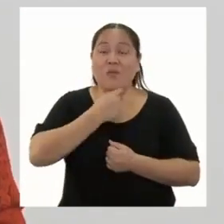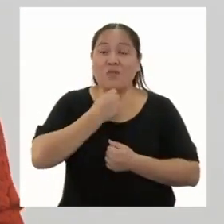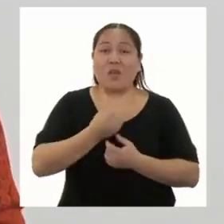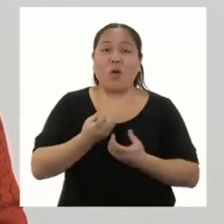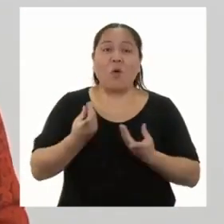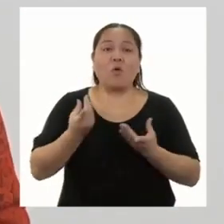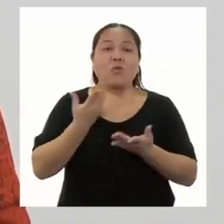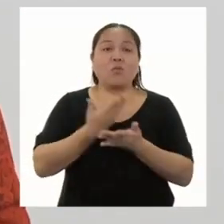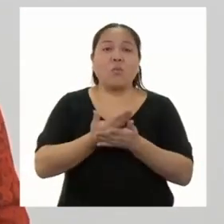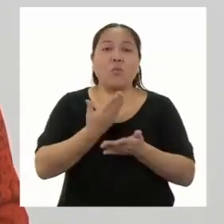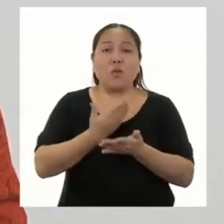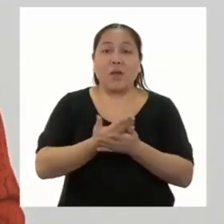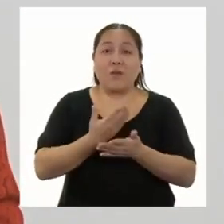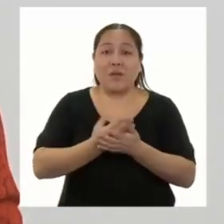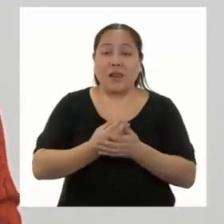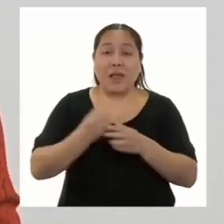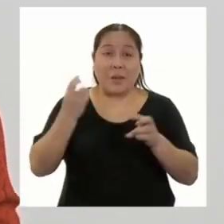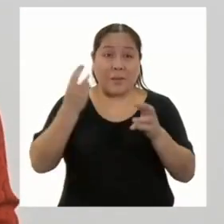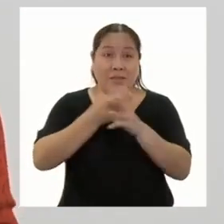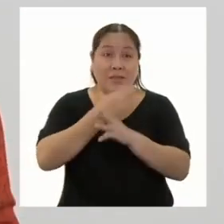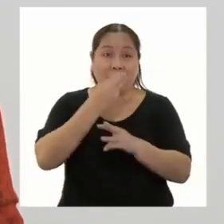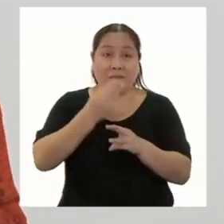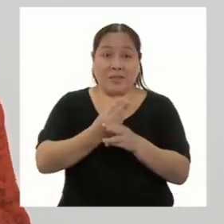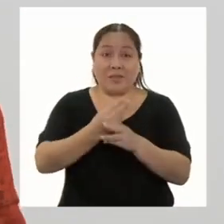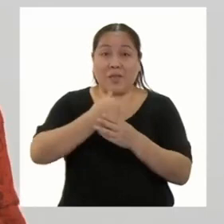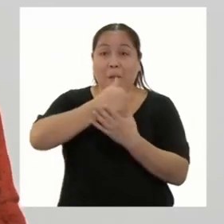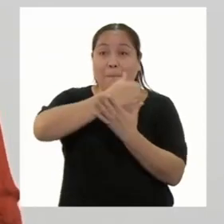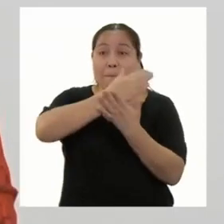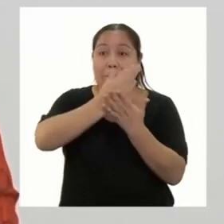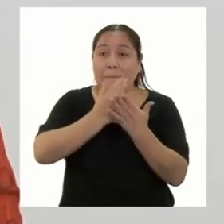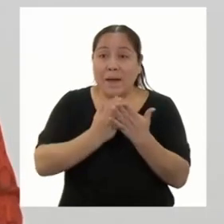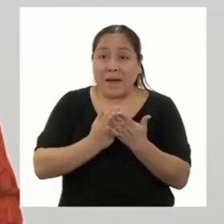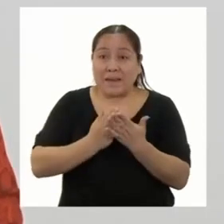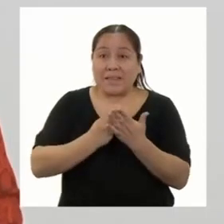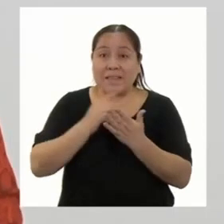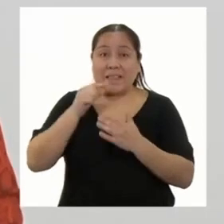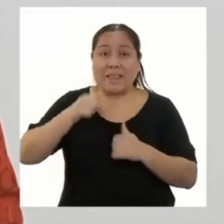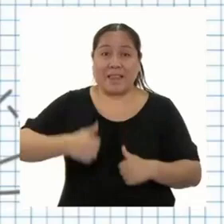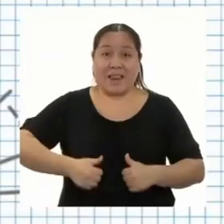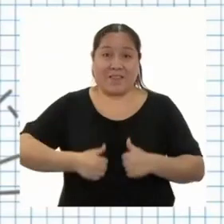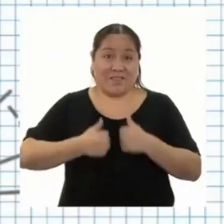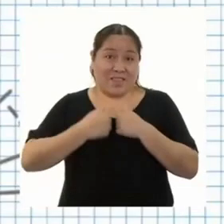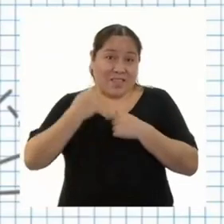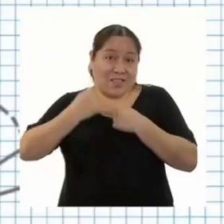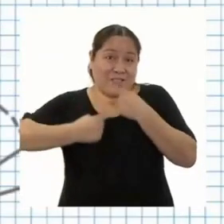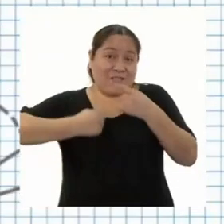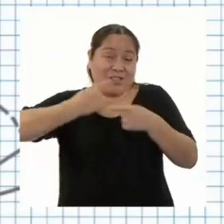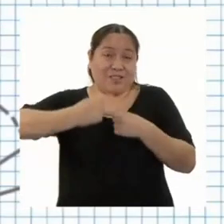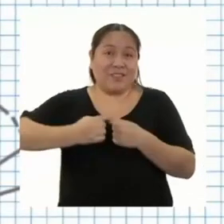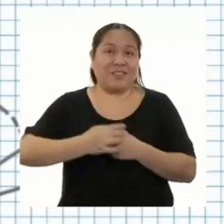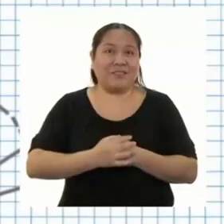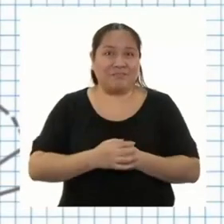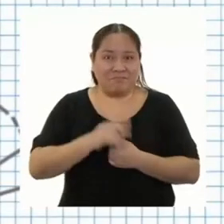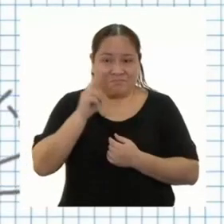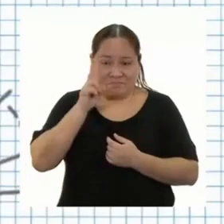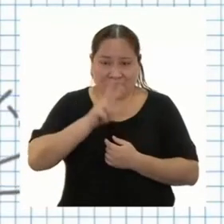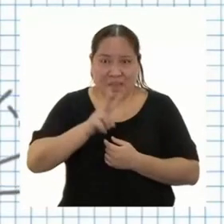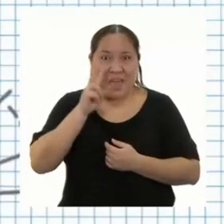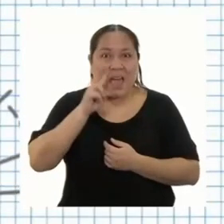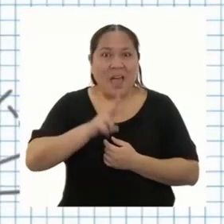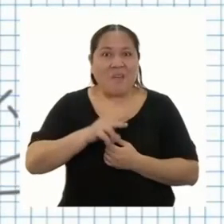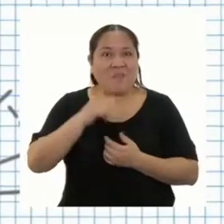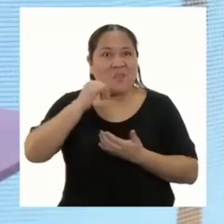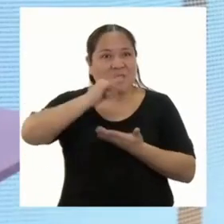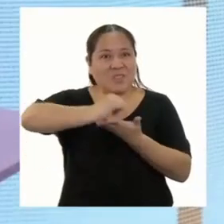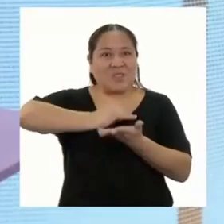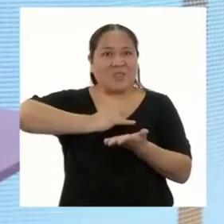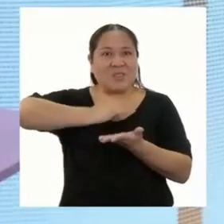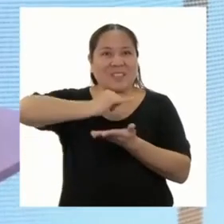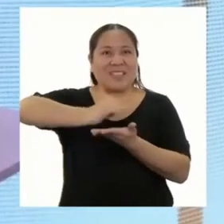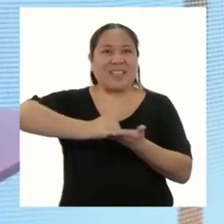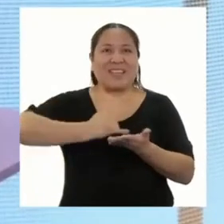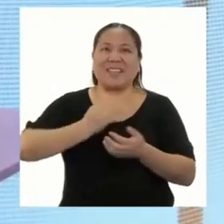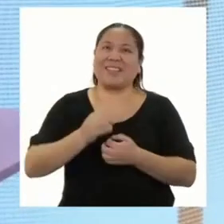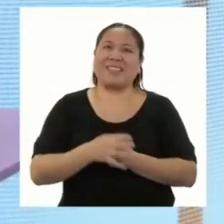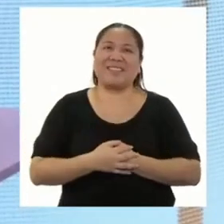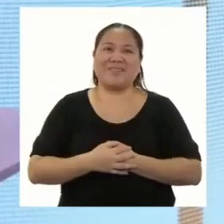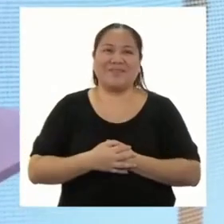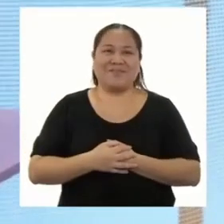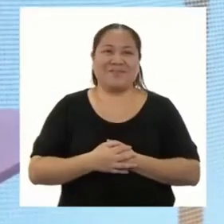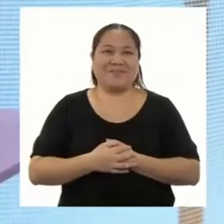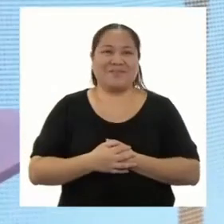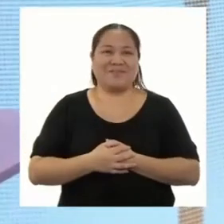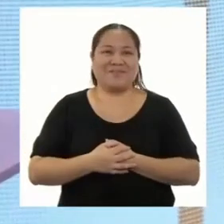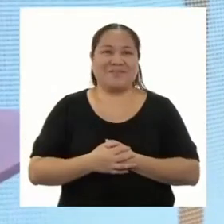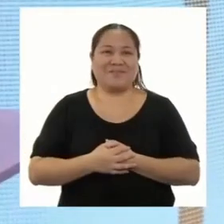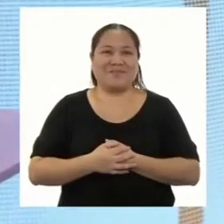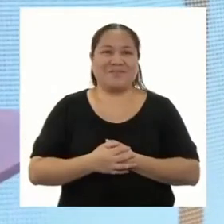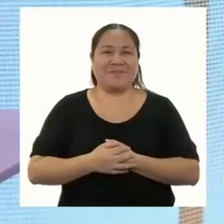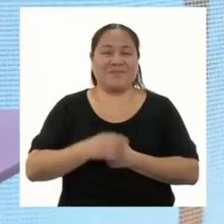matemáticas como parte de nuestra vida cotidiana. ¿Leemos esos mensajes, por favor? A